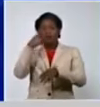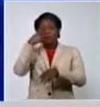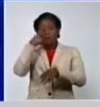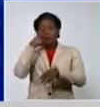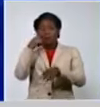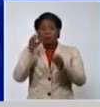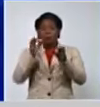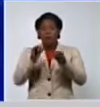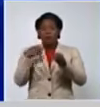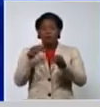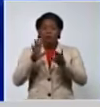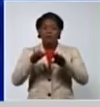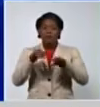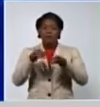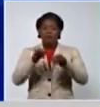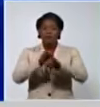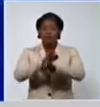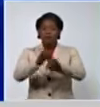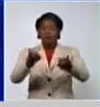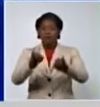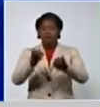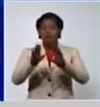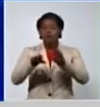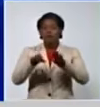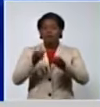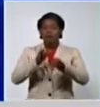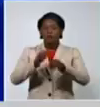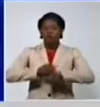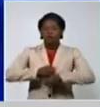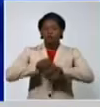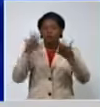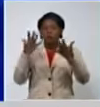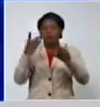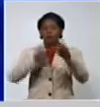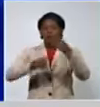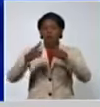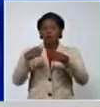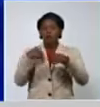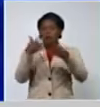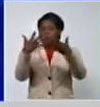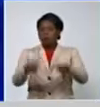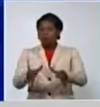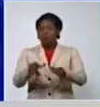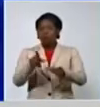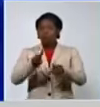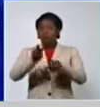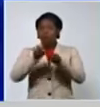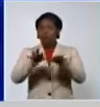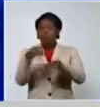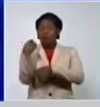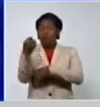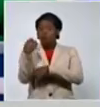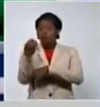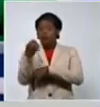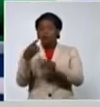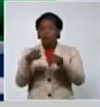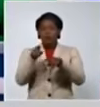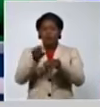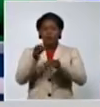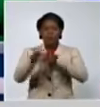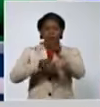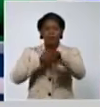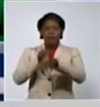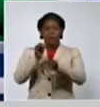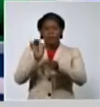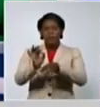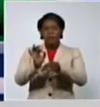tienen su dosis de impacto. También entonces están planteando de que si esta nueva cepa